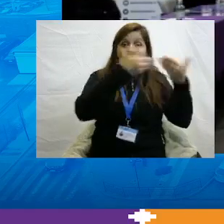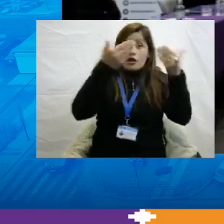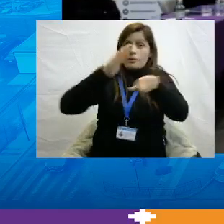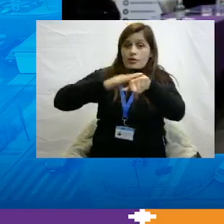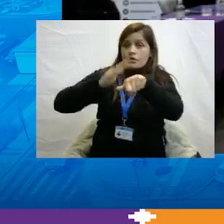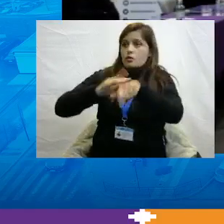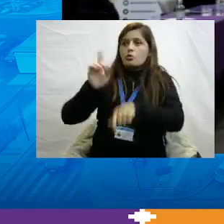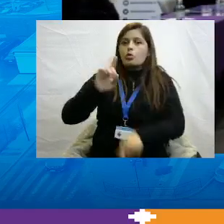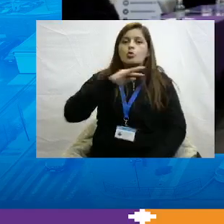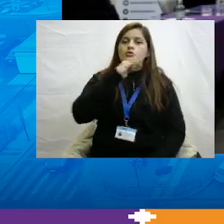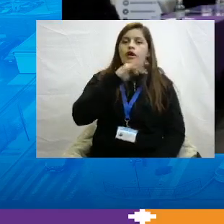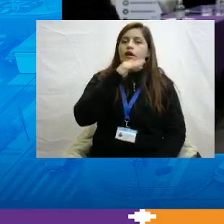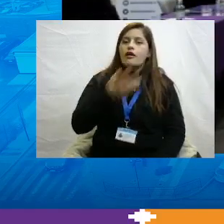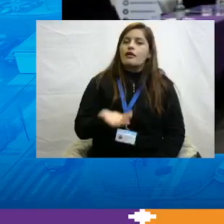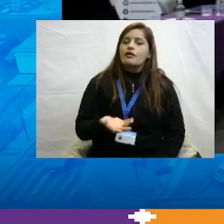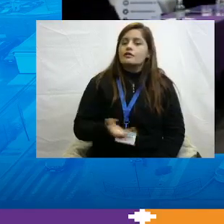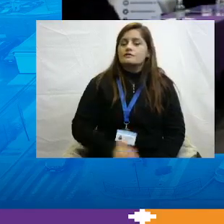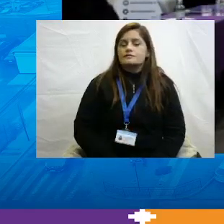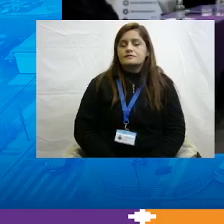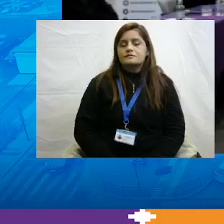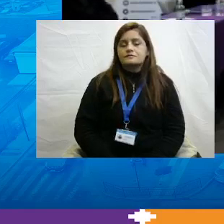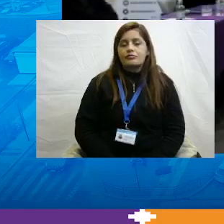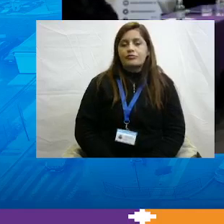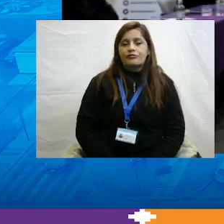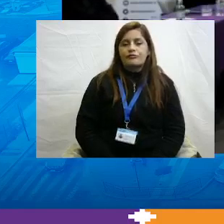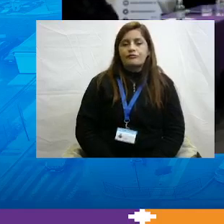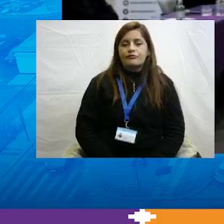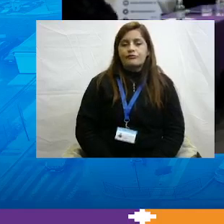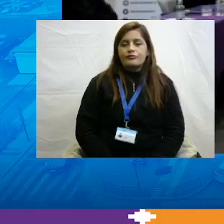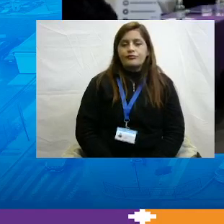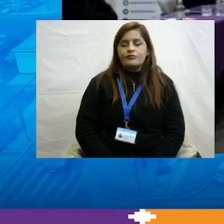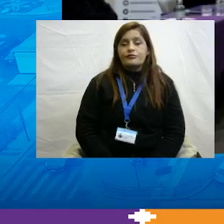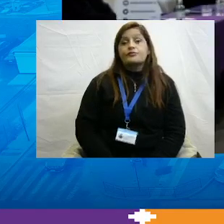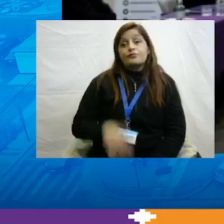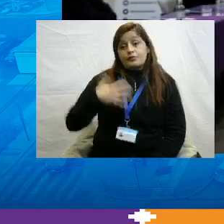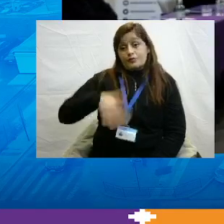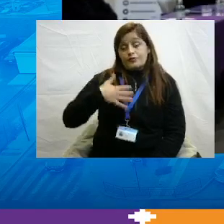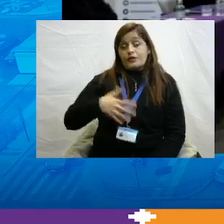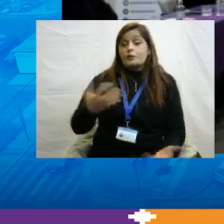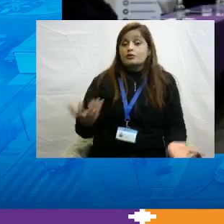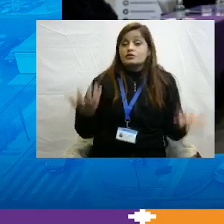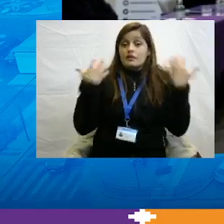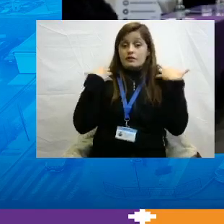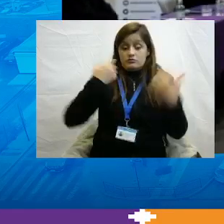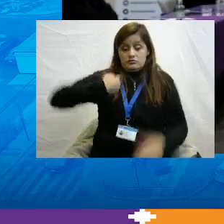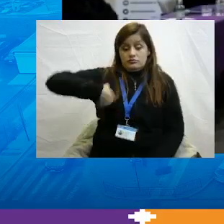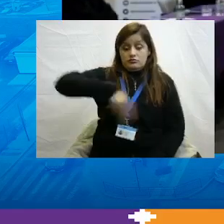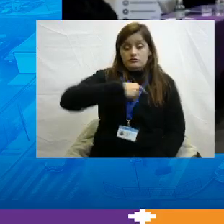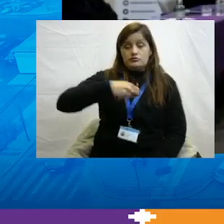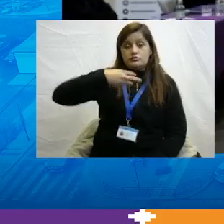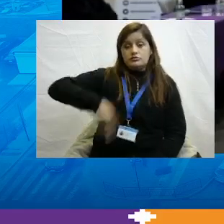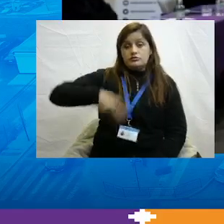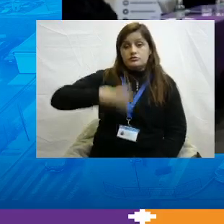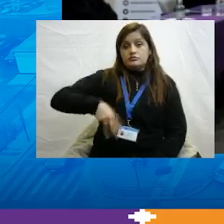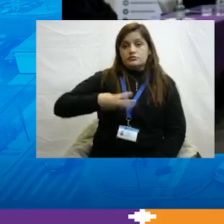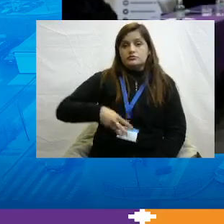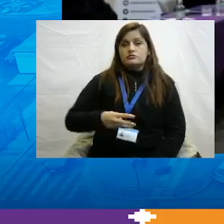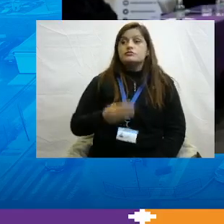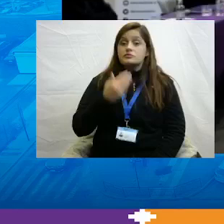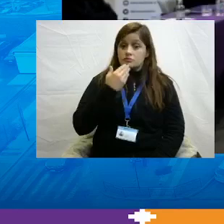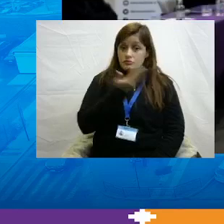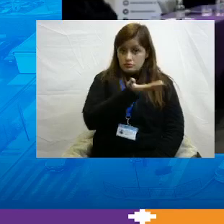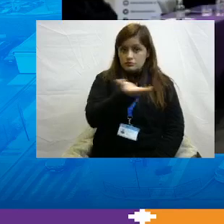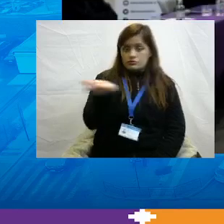siendo usados por las comunidades o la organización. Entonces, ahí también es un llamado a responsabilidad a nosotros como municipio, incluyéndole